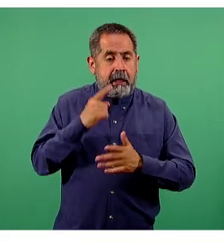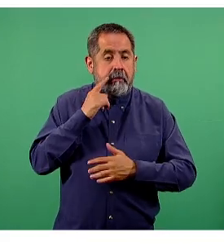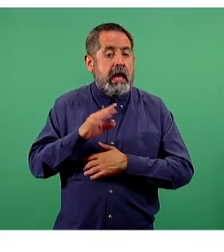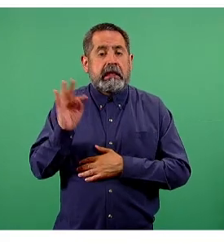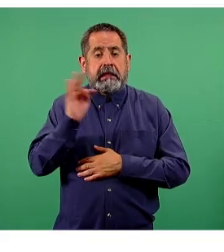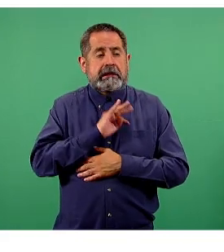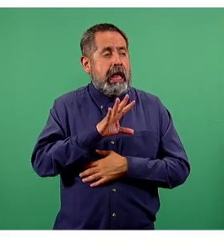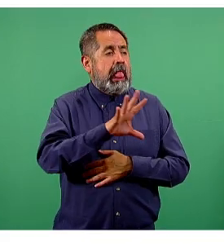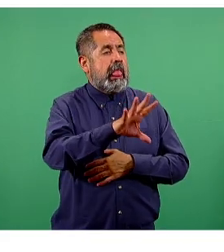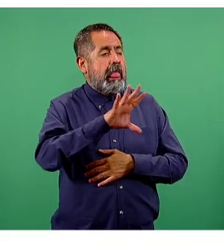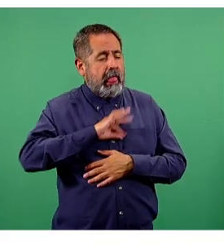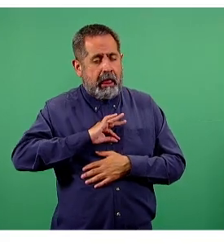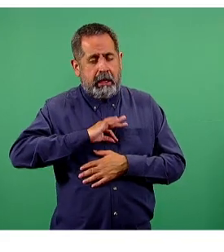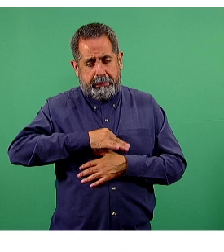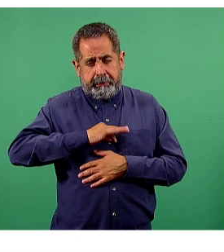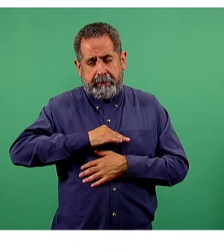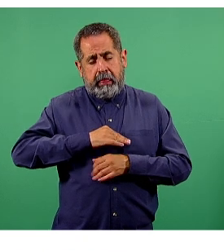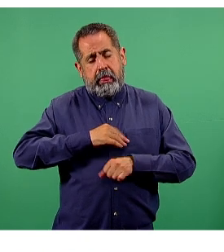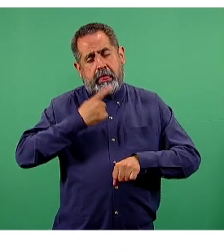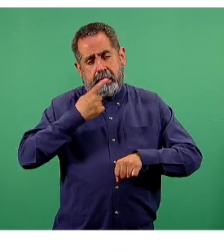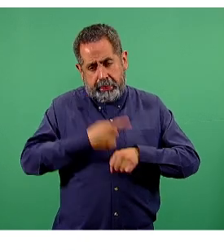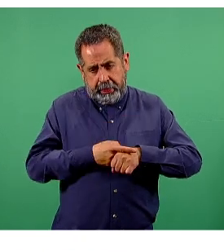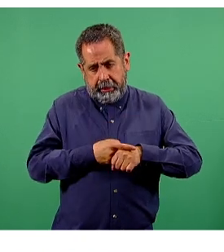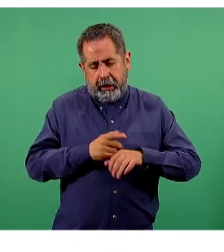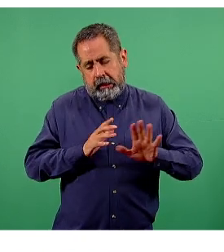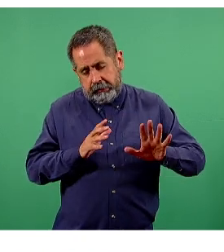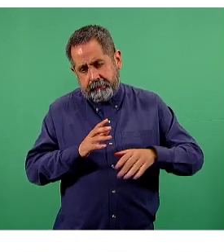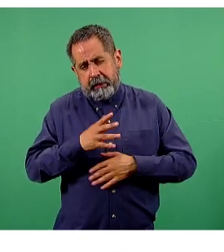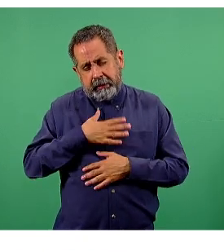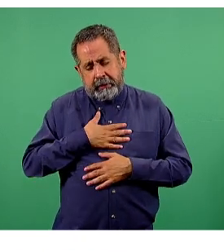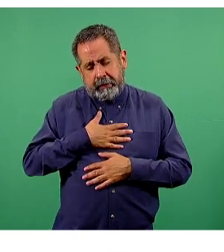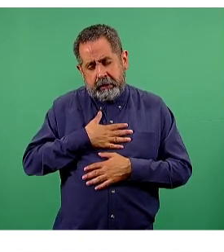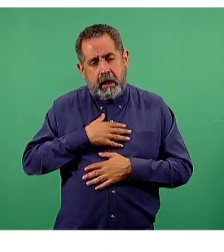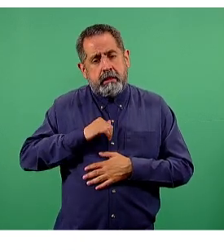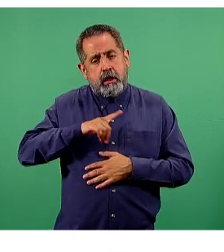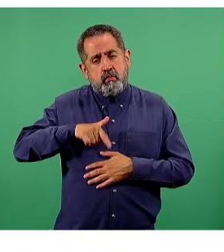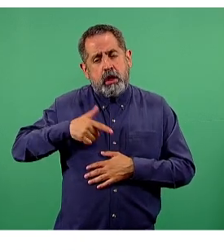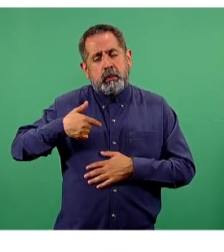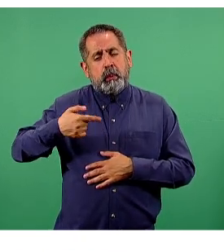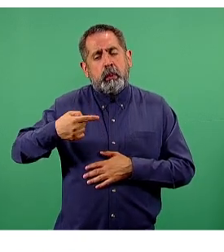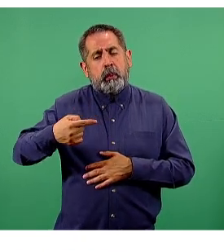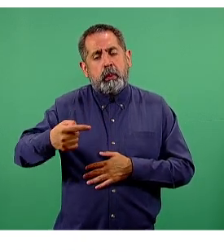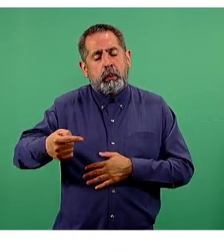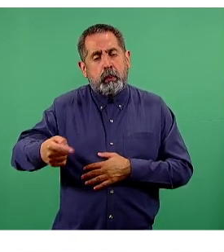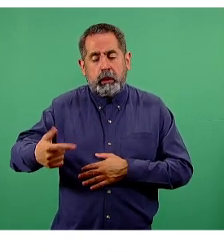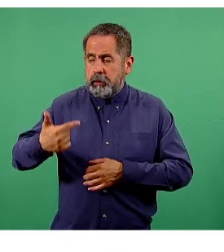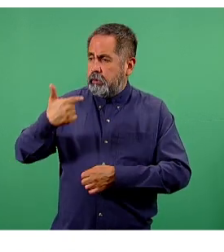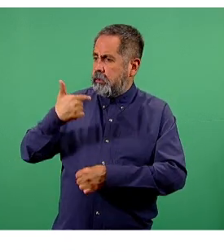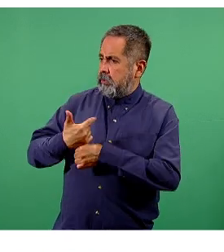al virus, después de un tiempo, hay una manera de detectar el virus